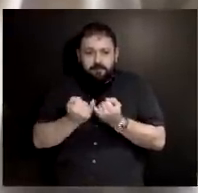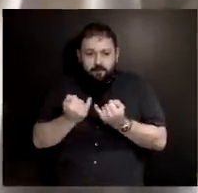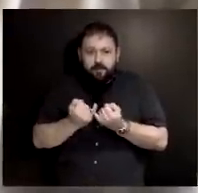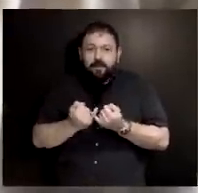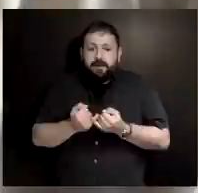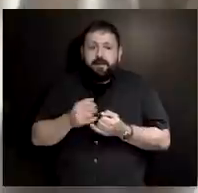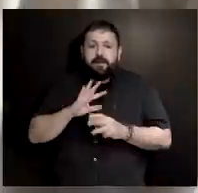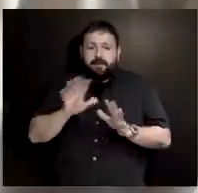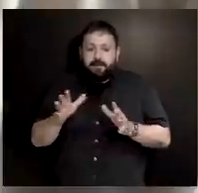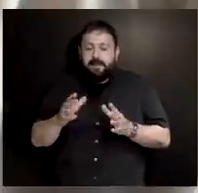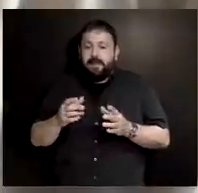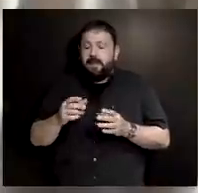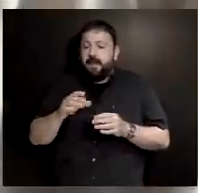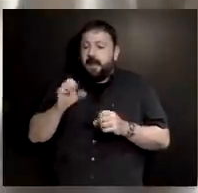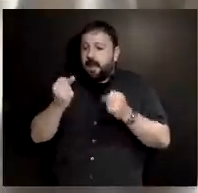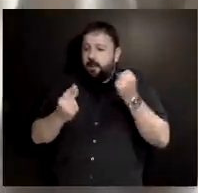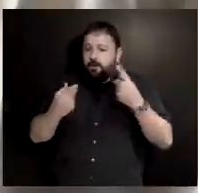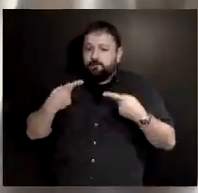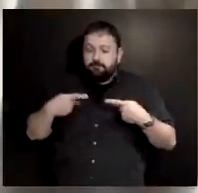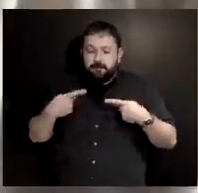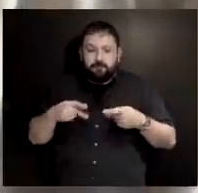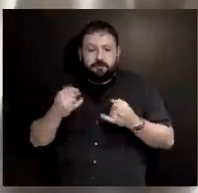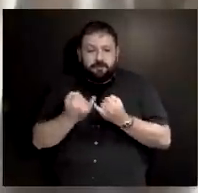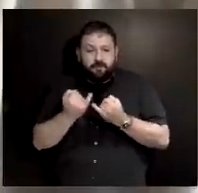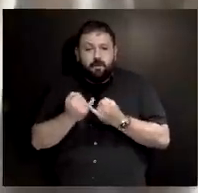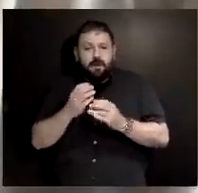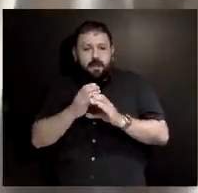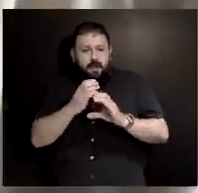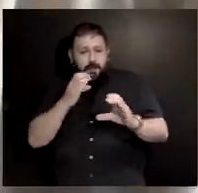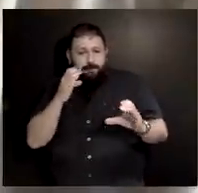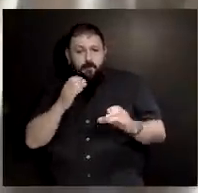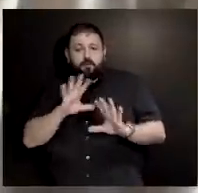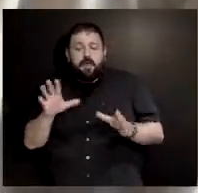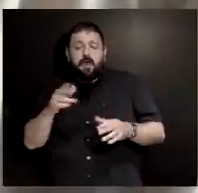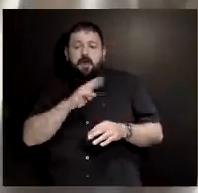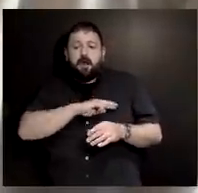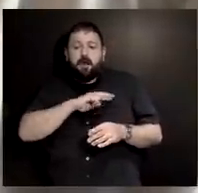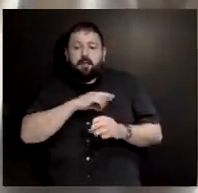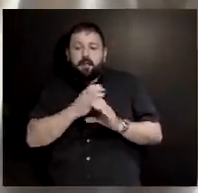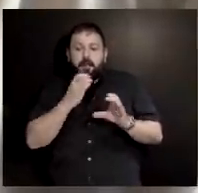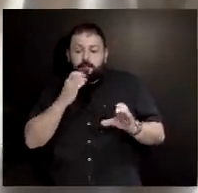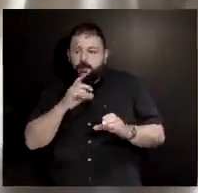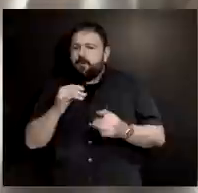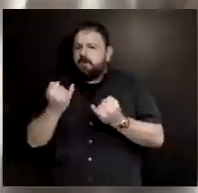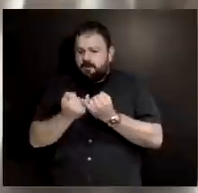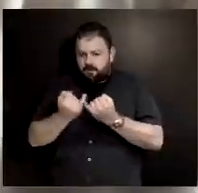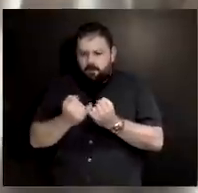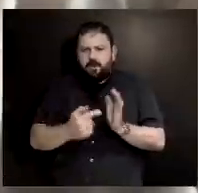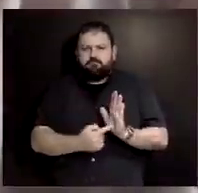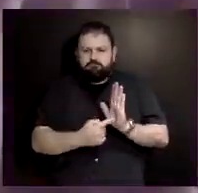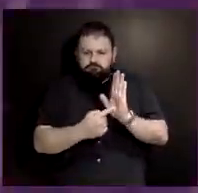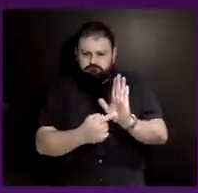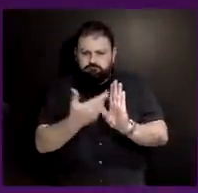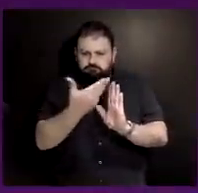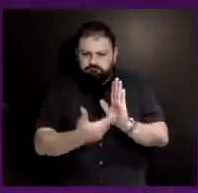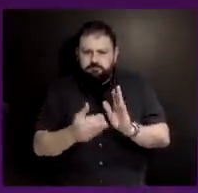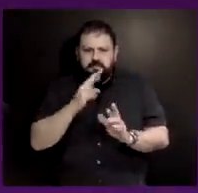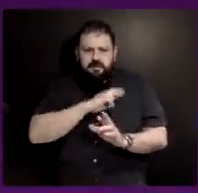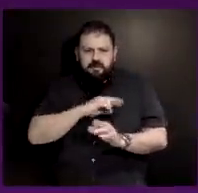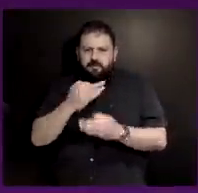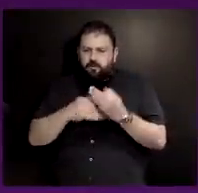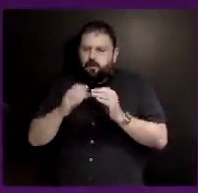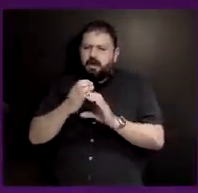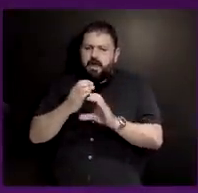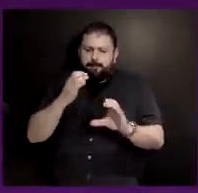si ya estaba contratado el camión, uh-huh. Lo puedes comprobar, pues pueden venir a Guadalajara. Correcto.